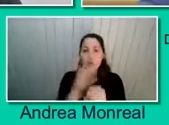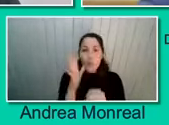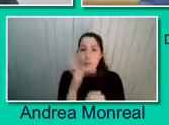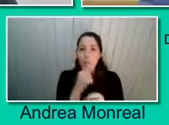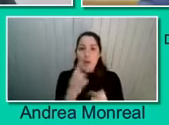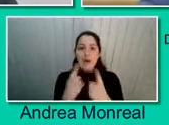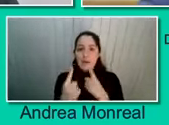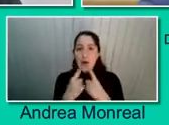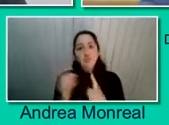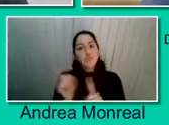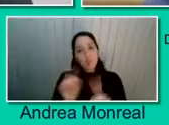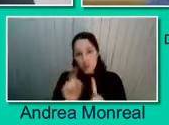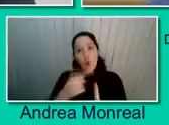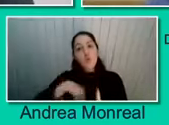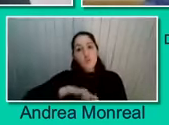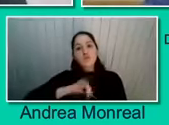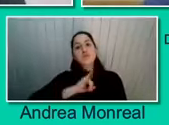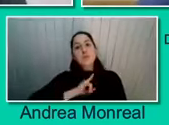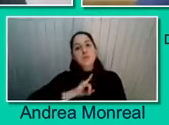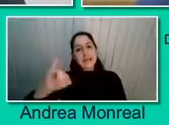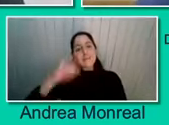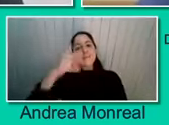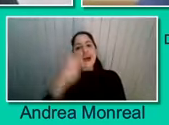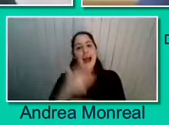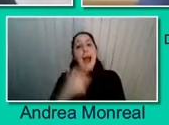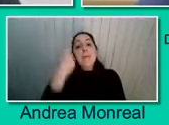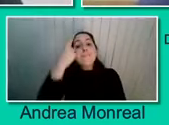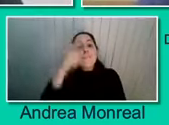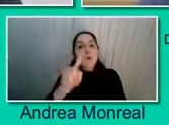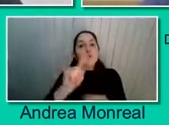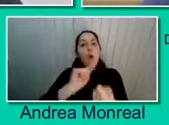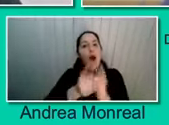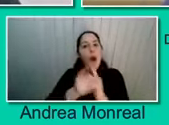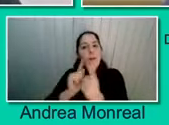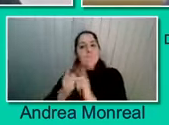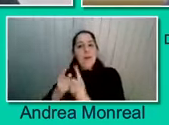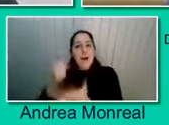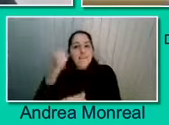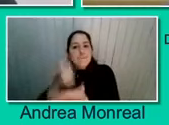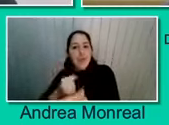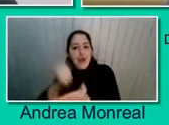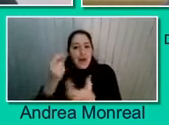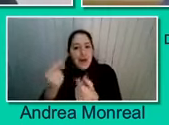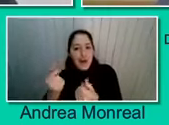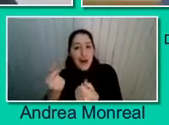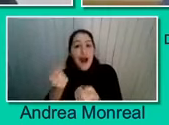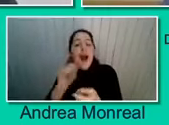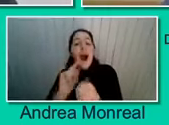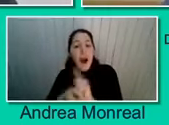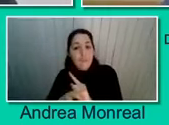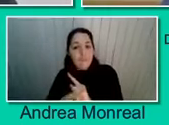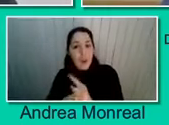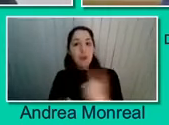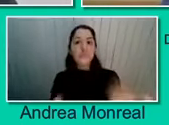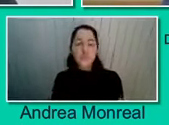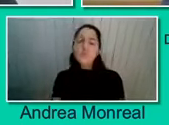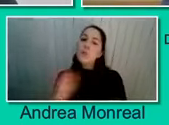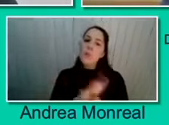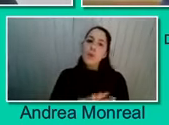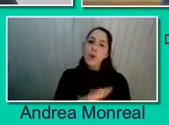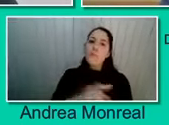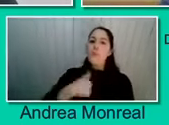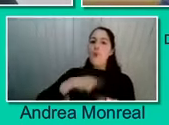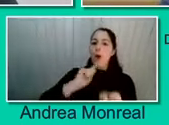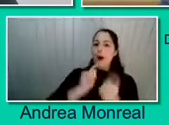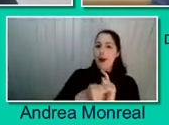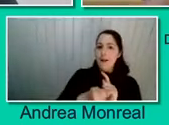pero lo que sí ocurre es que se cambian las marcas. Entonces, como yo les contaba en la charla, que cambie una sonda y que pase de detectar la proteína S